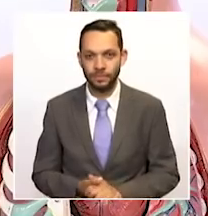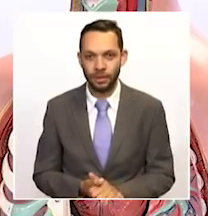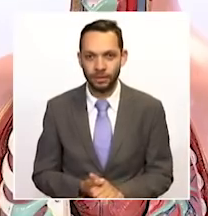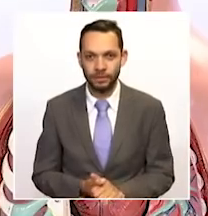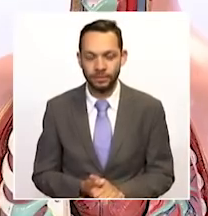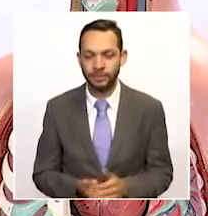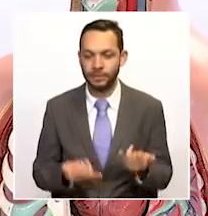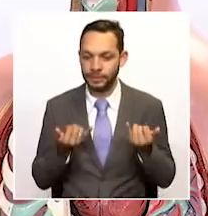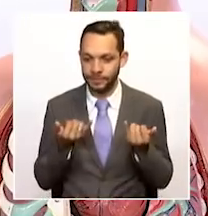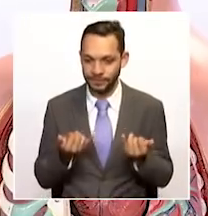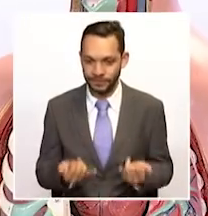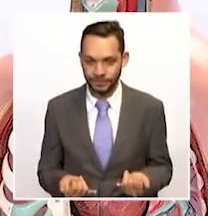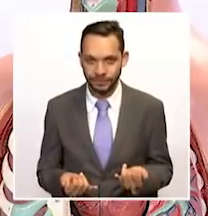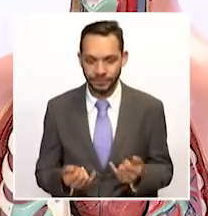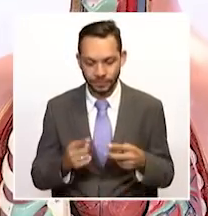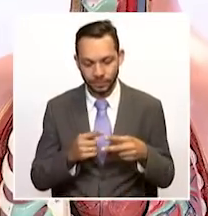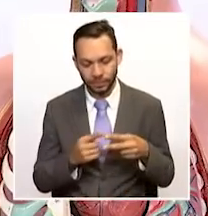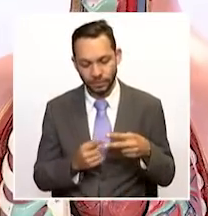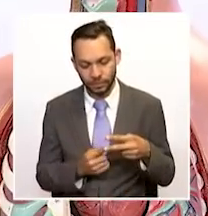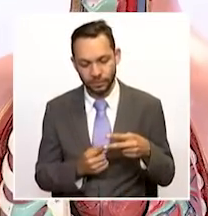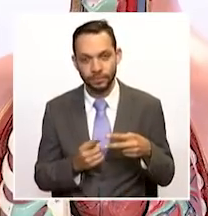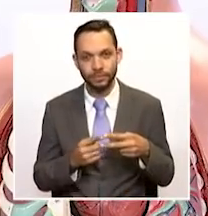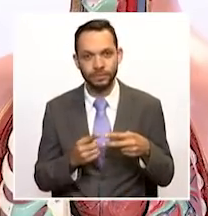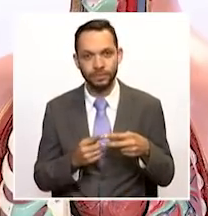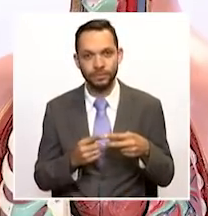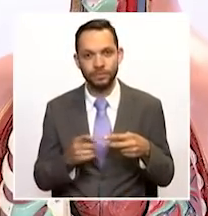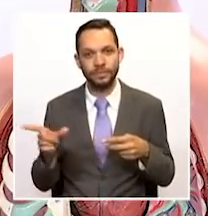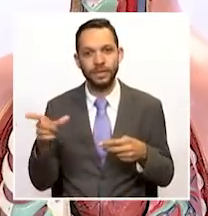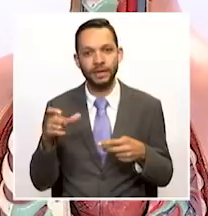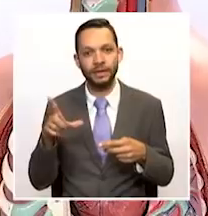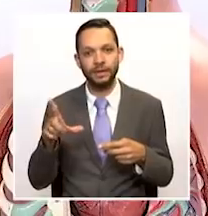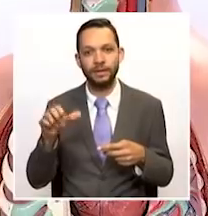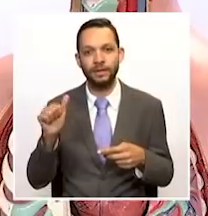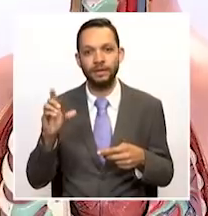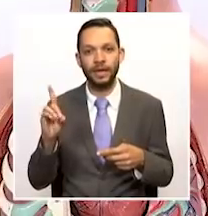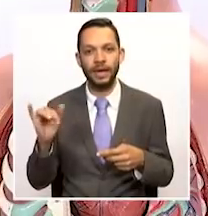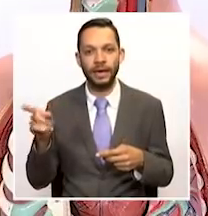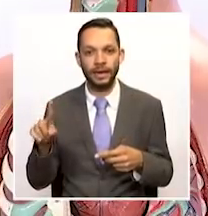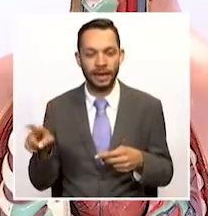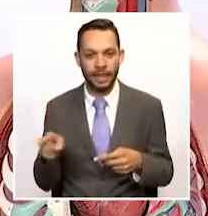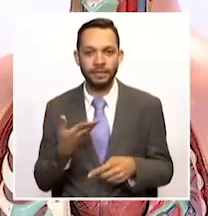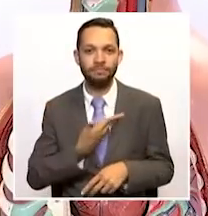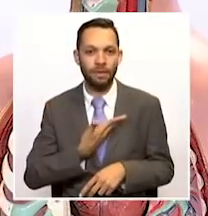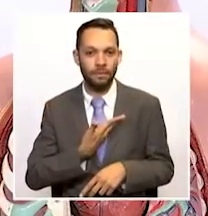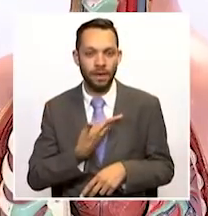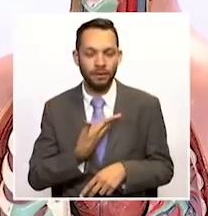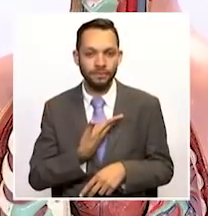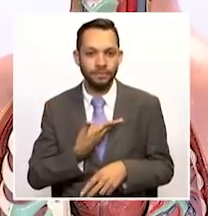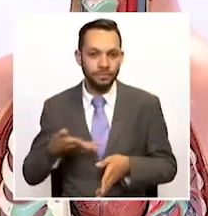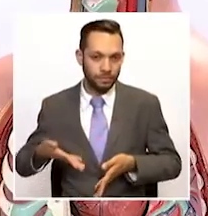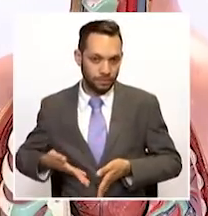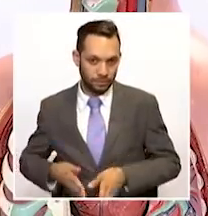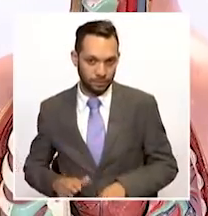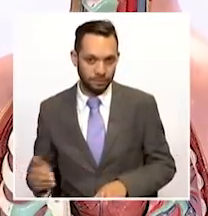ahora vamos a escuchar el caso de gladys como mamá de martha liliana orozco